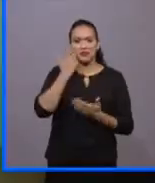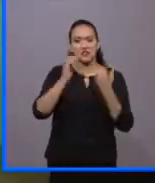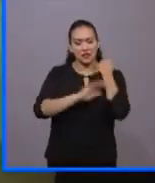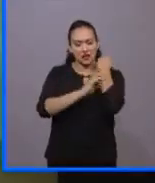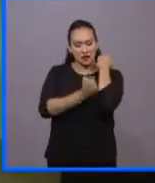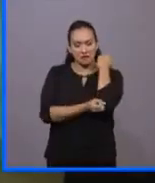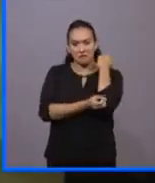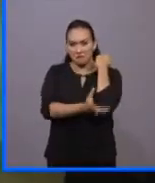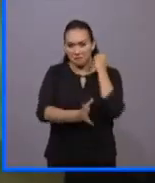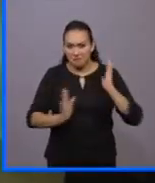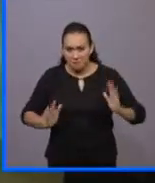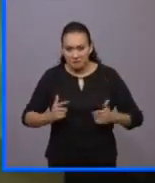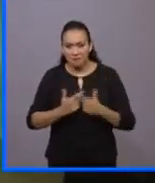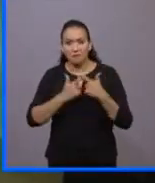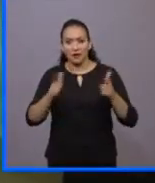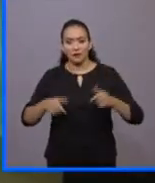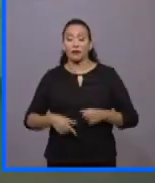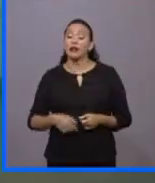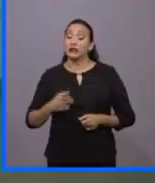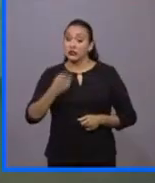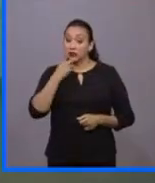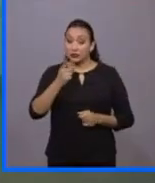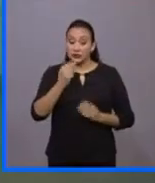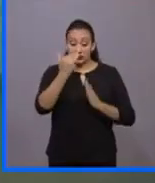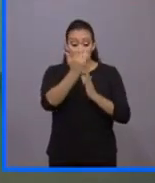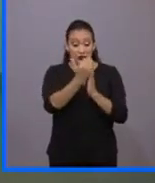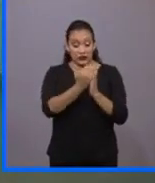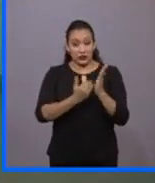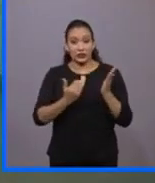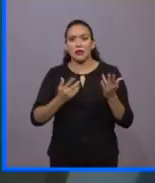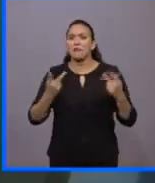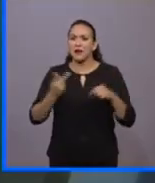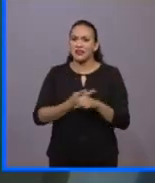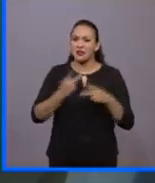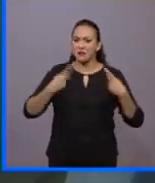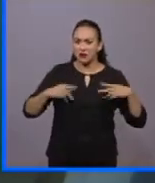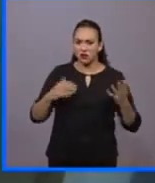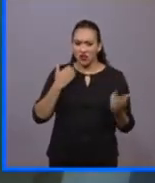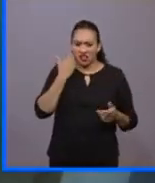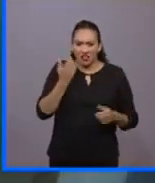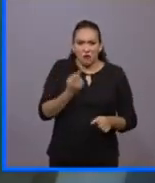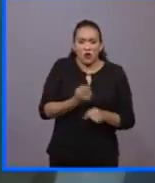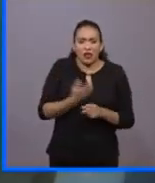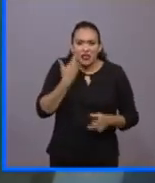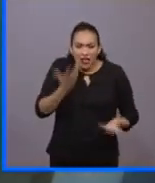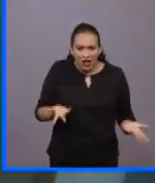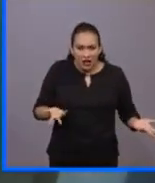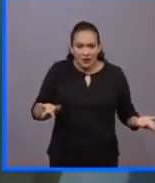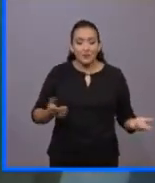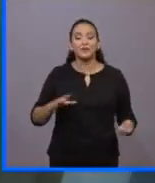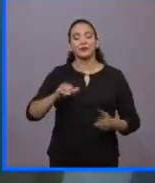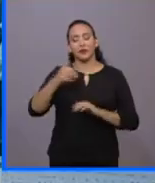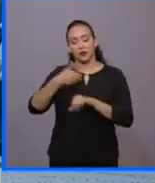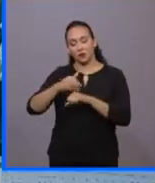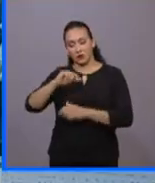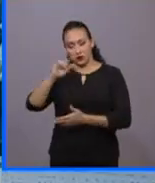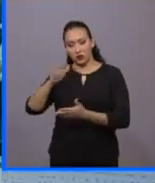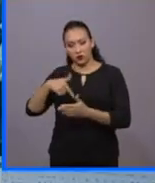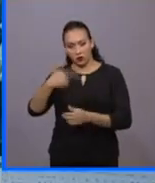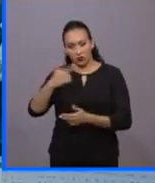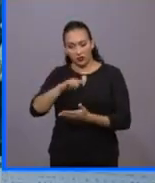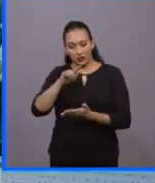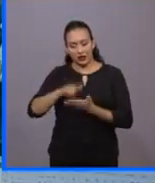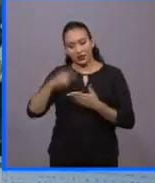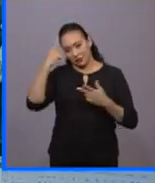no. Además, contemplaba un régimen de sustitución de la voluntad que es contrario al artículo 12 de la Convención sobre los Derechos